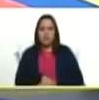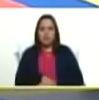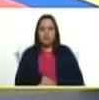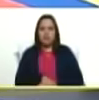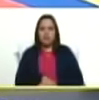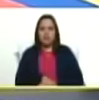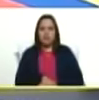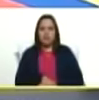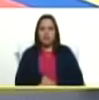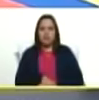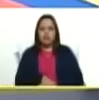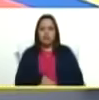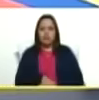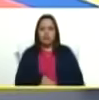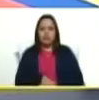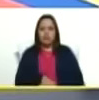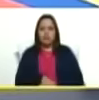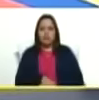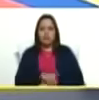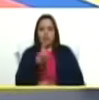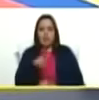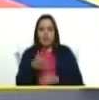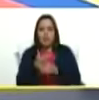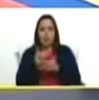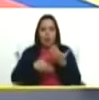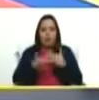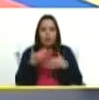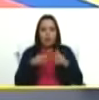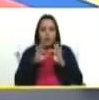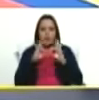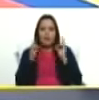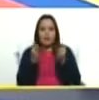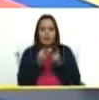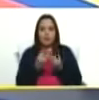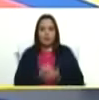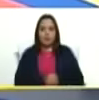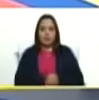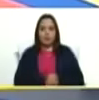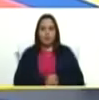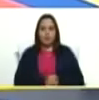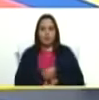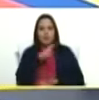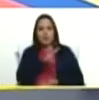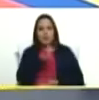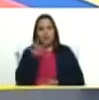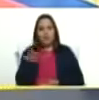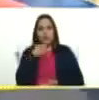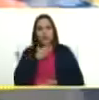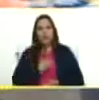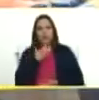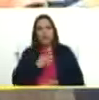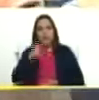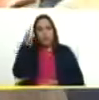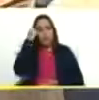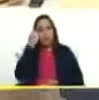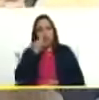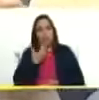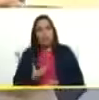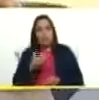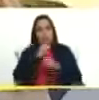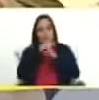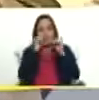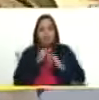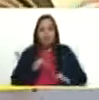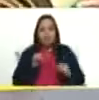y el compartir en familia. El 24 de diciembre fue un día bonito, feliz,